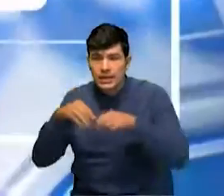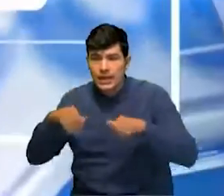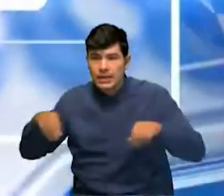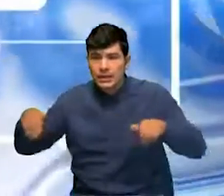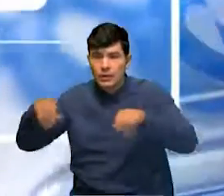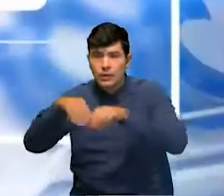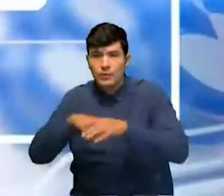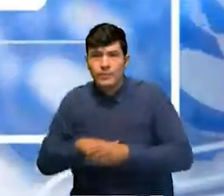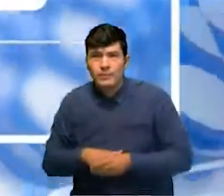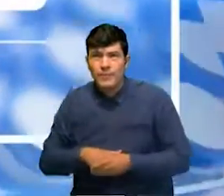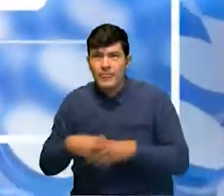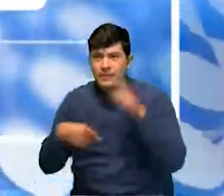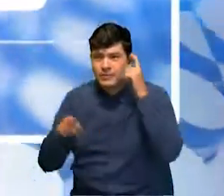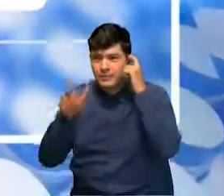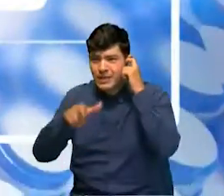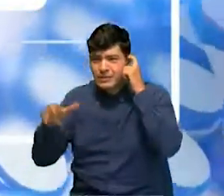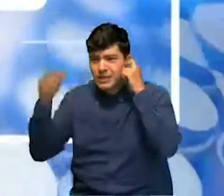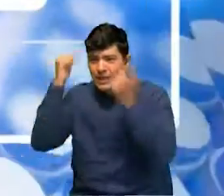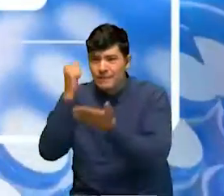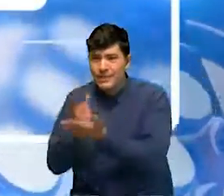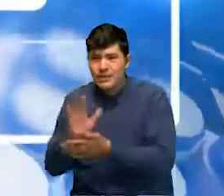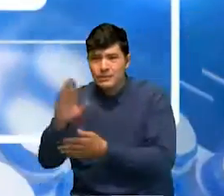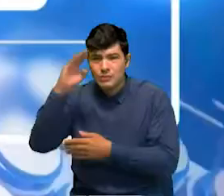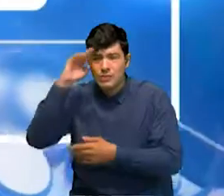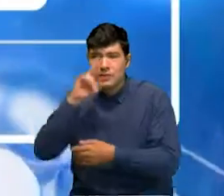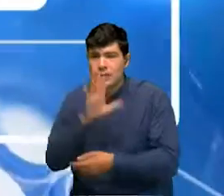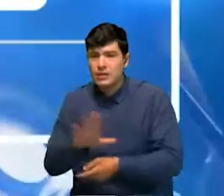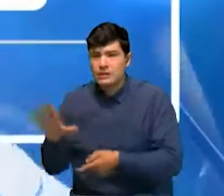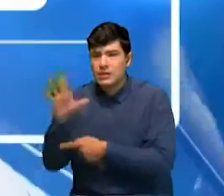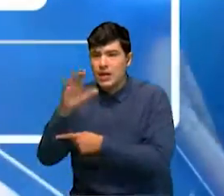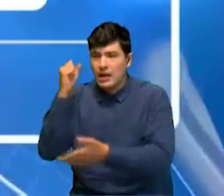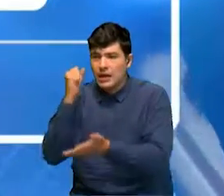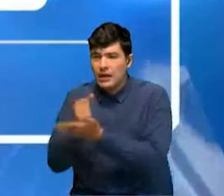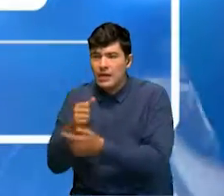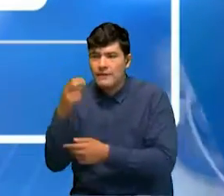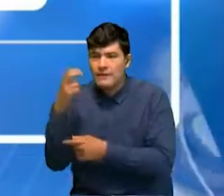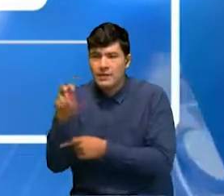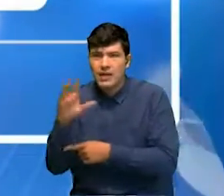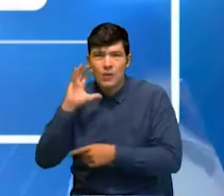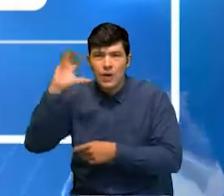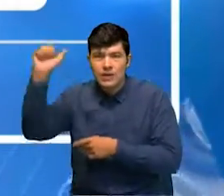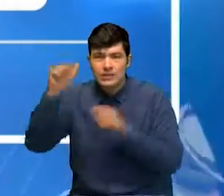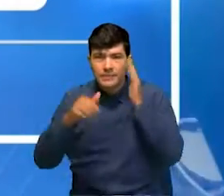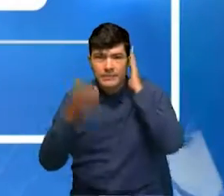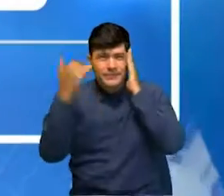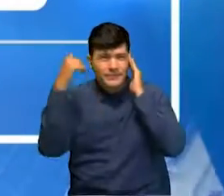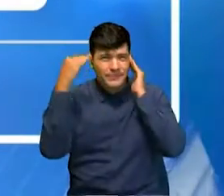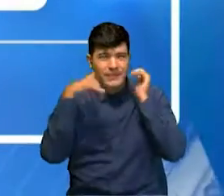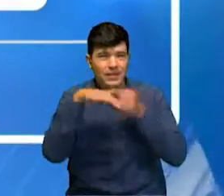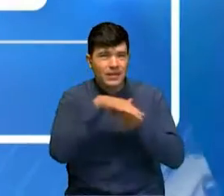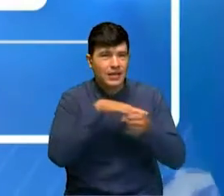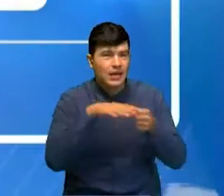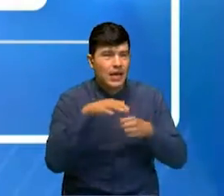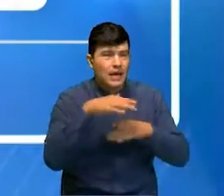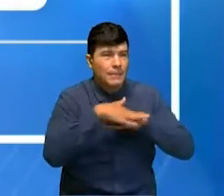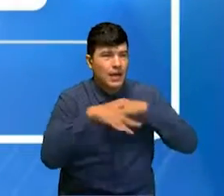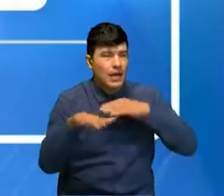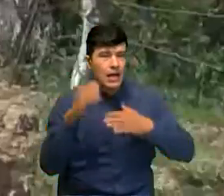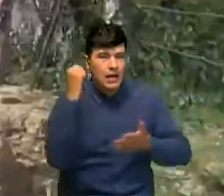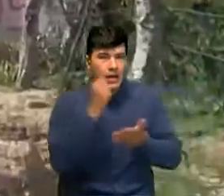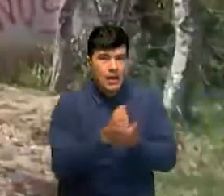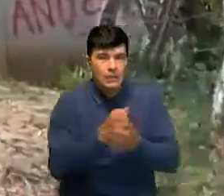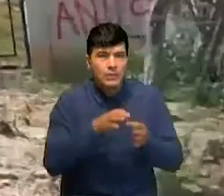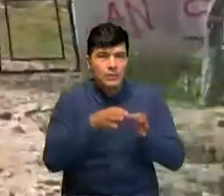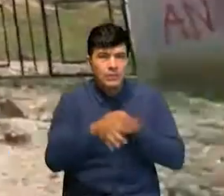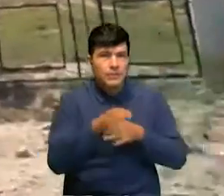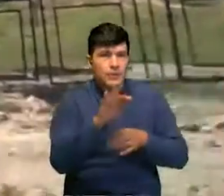como el asesinato de los policías el ataque a la fiscalía en ocaña fenómenos en el municipio como la playa velen asesinatos